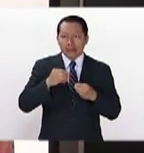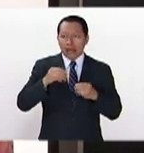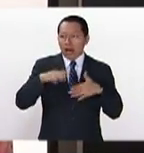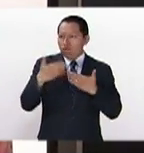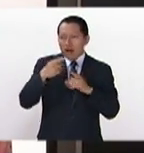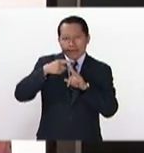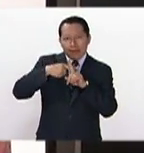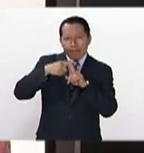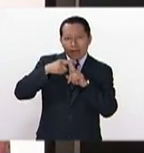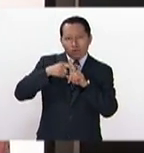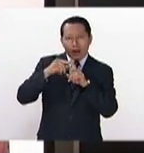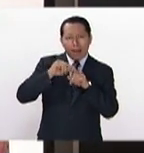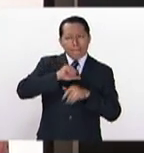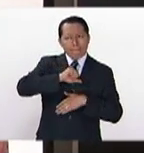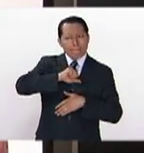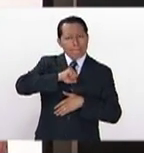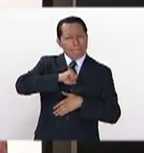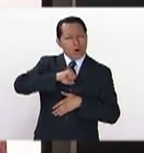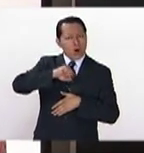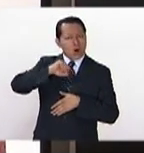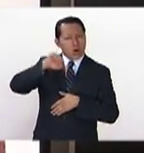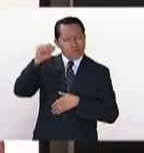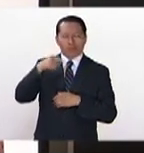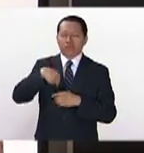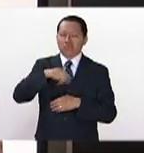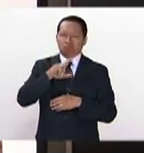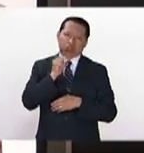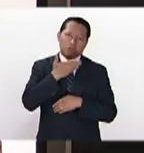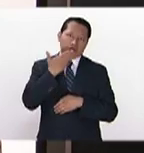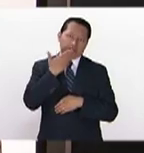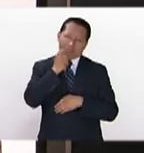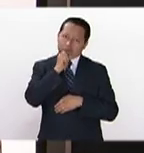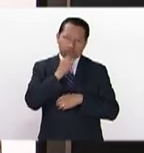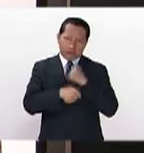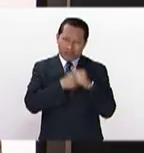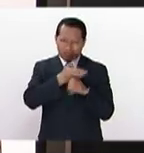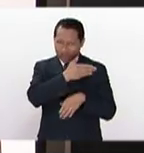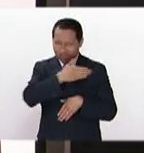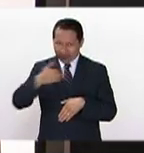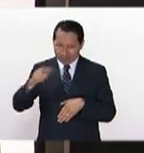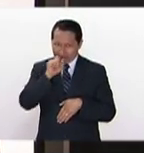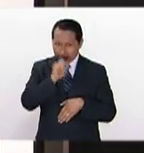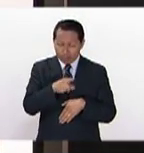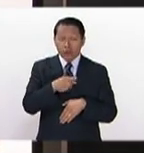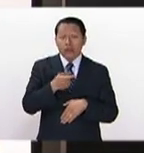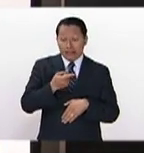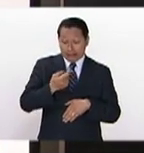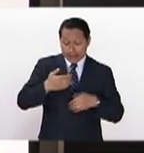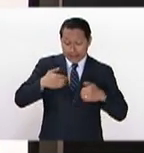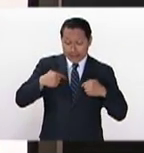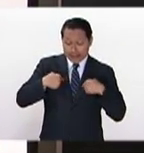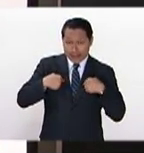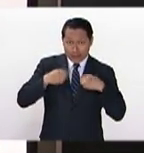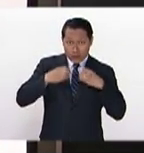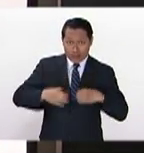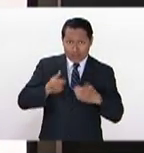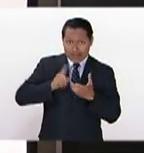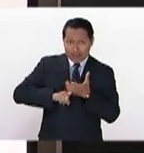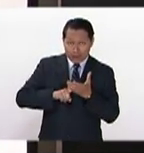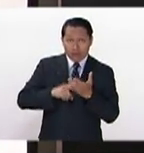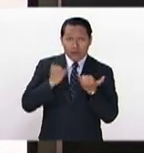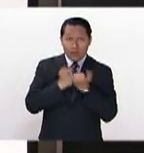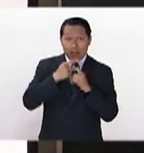temperatura. No estamos acostumbrados a estas temperaturas a lo largo de todo el año y si nuestra temperatura corporal sube muy